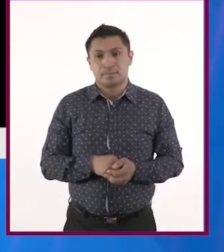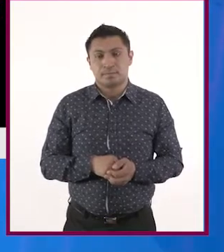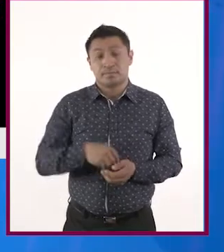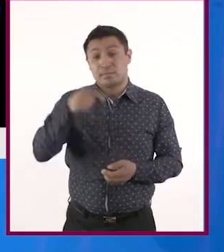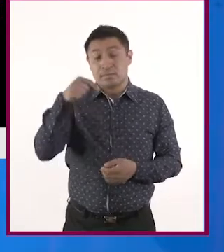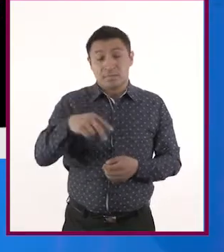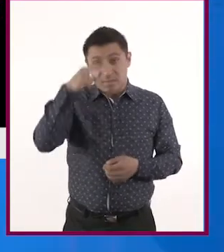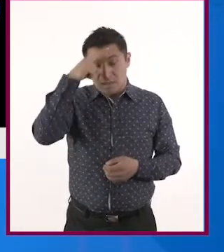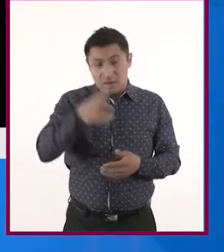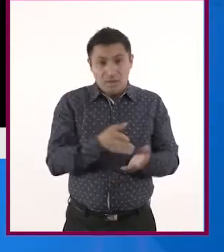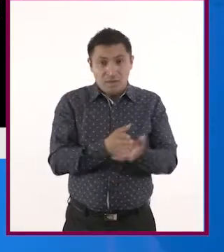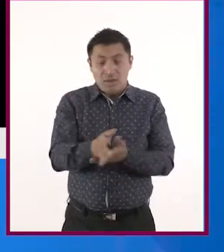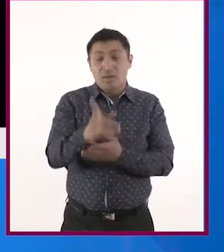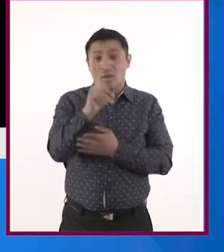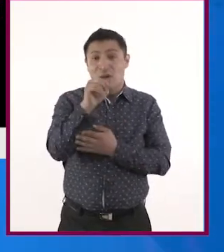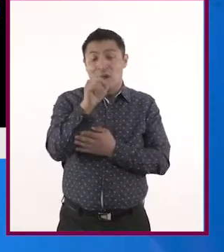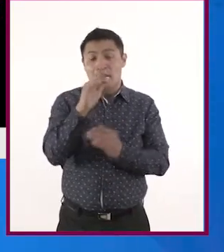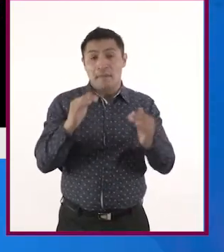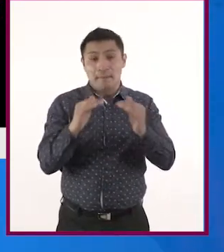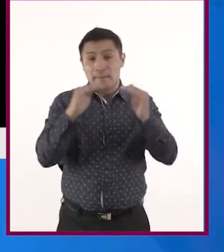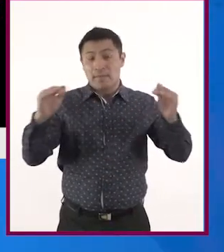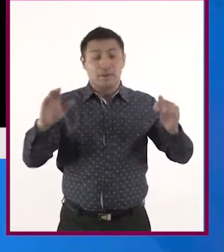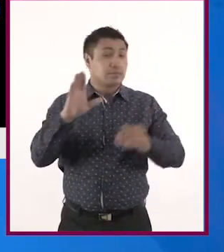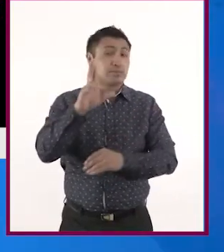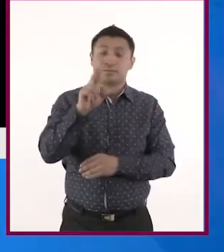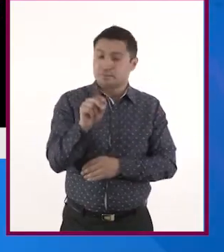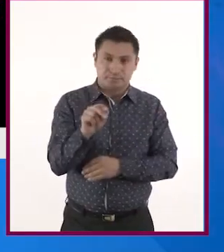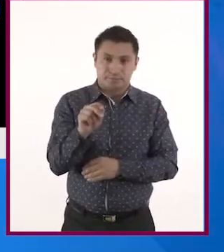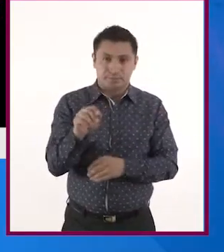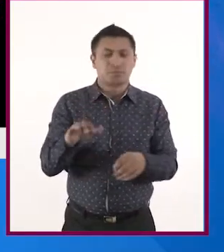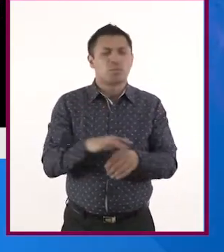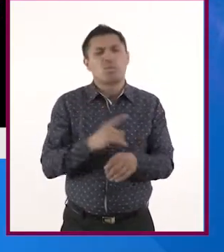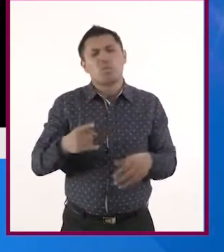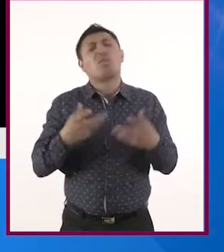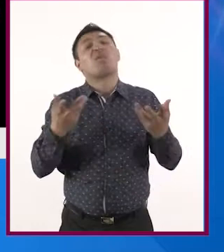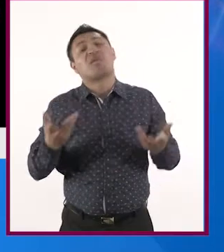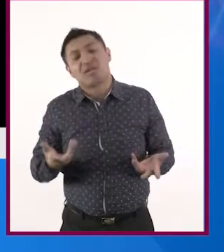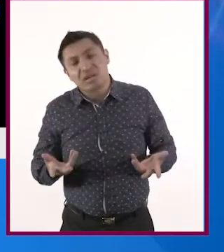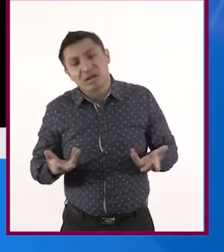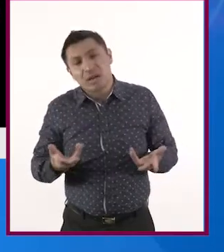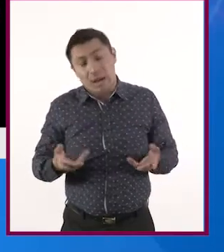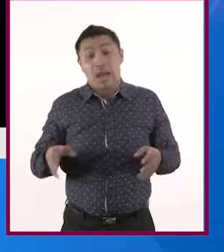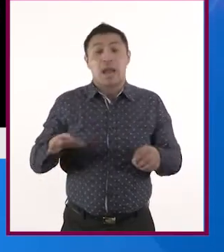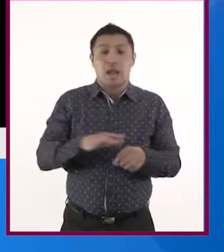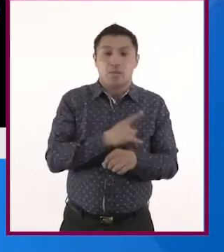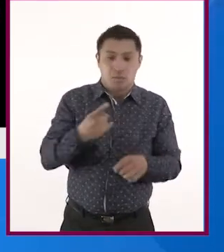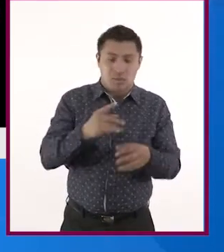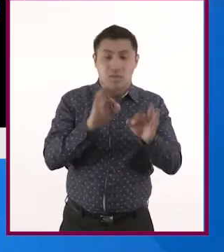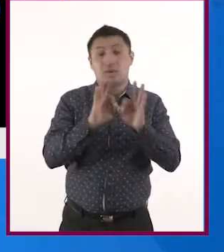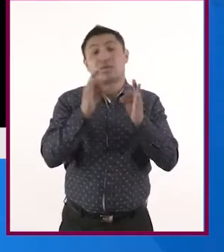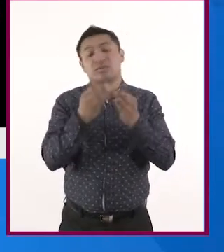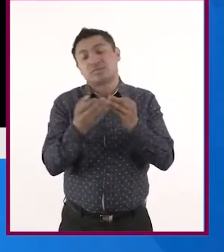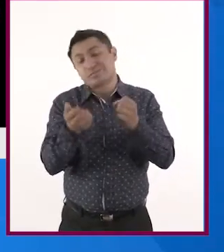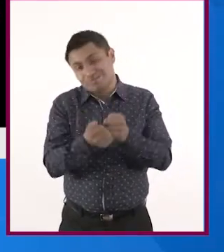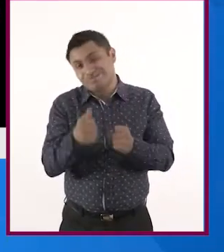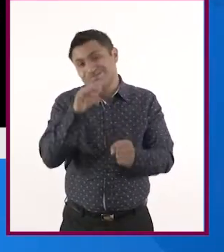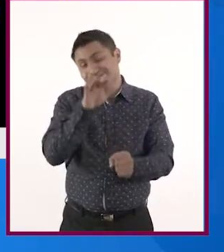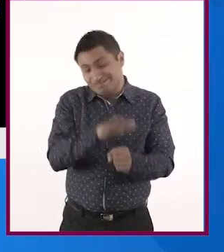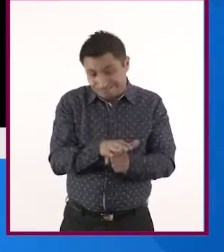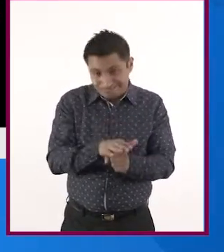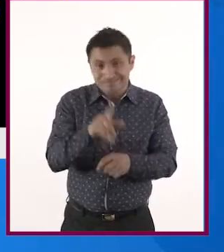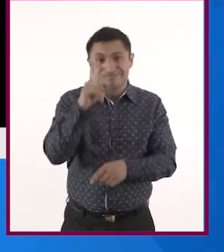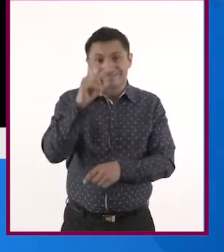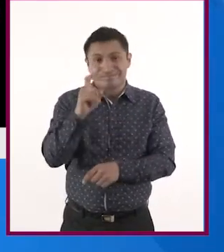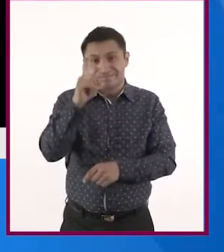hemos logrado que sea equitativo, en principio por la perspectiva a partir de la cual se gestiona el agua, ¿no? Es